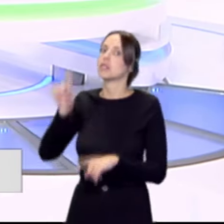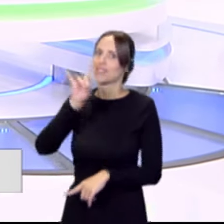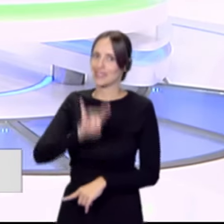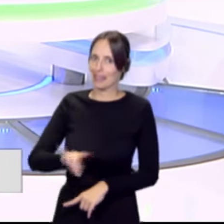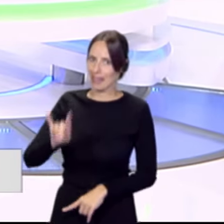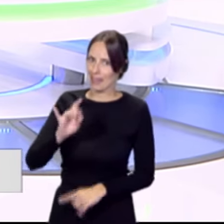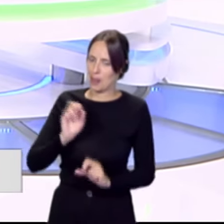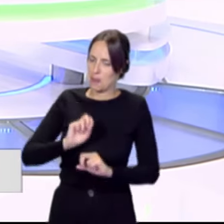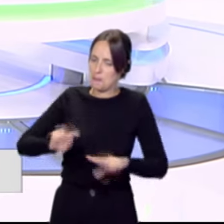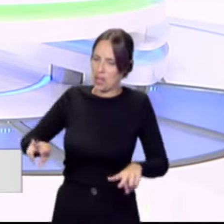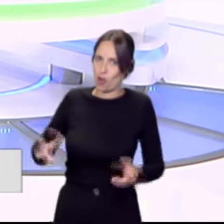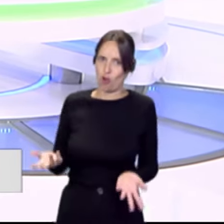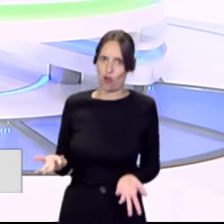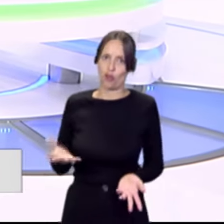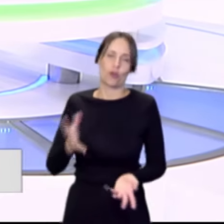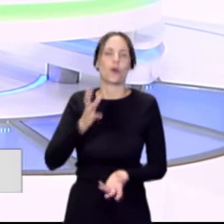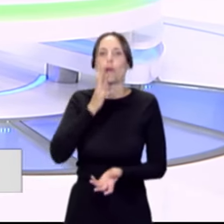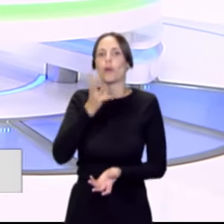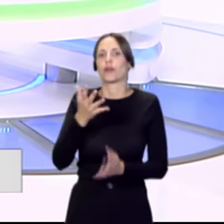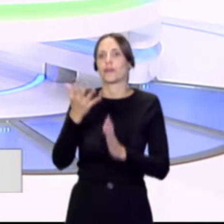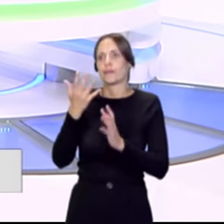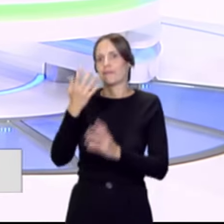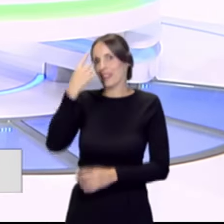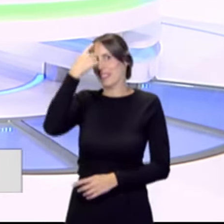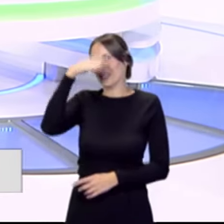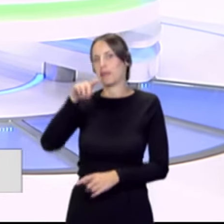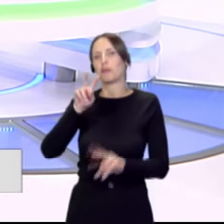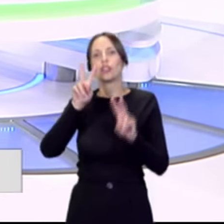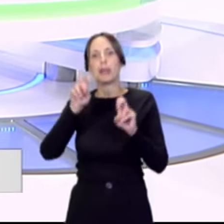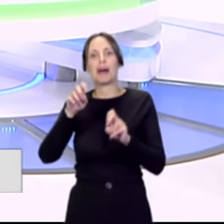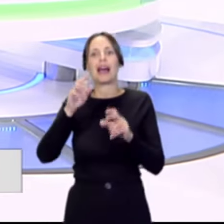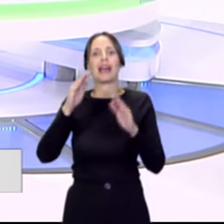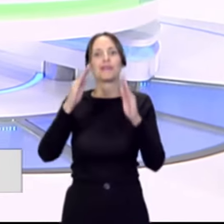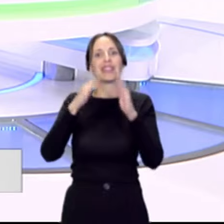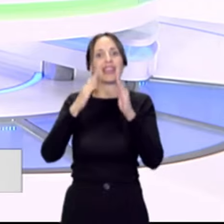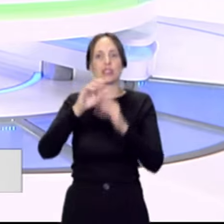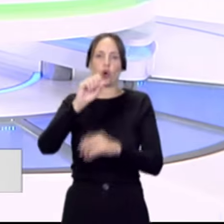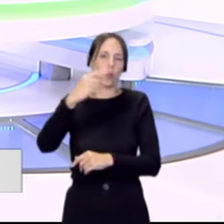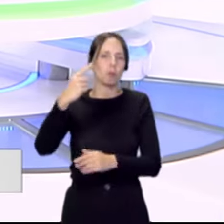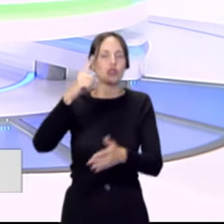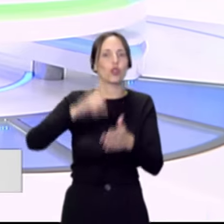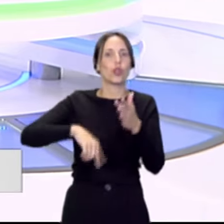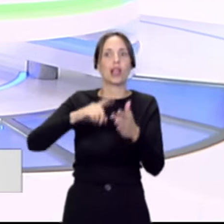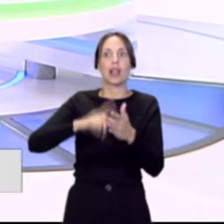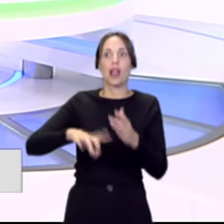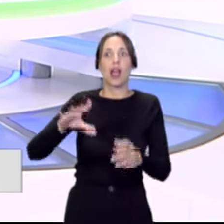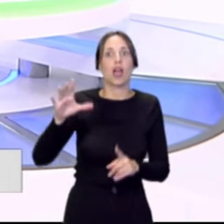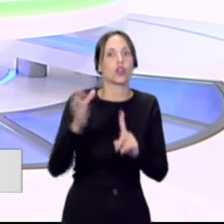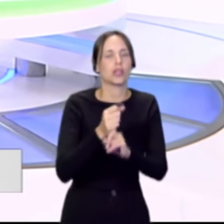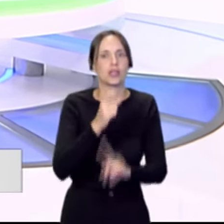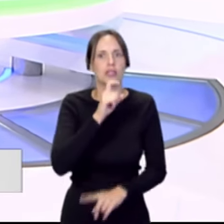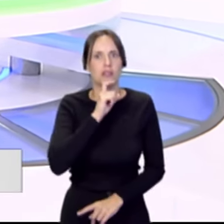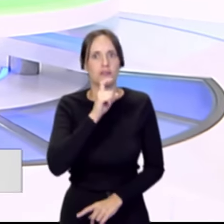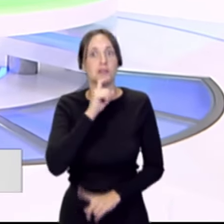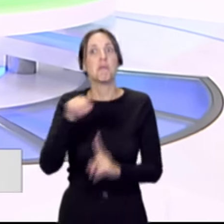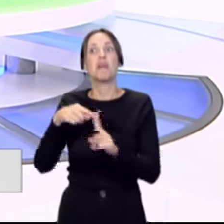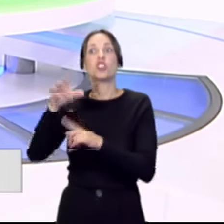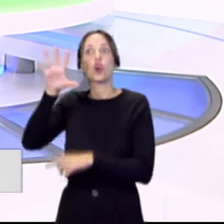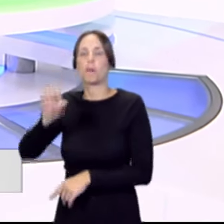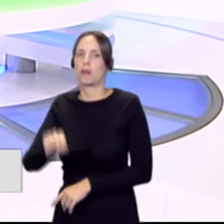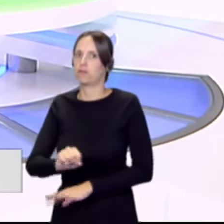tiempo de la imposibilidad casi de encontrar piso de alquiler, y ya de compra no hablamos, en diversas